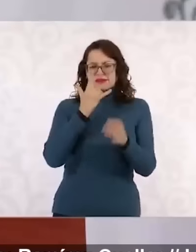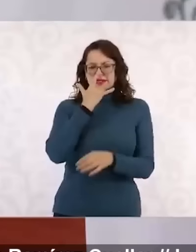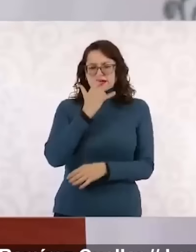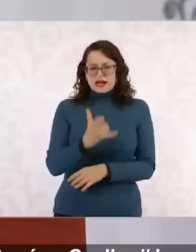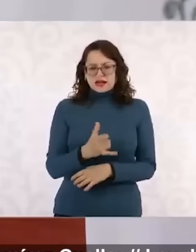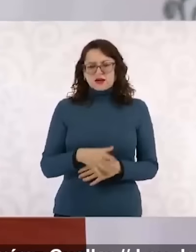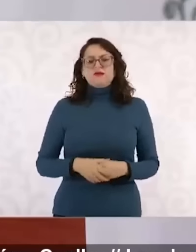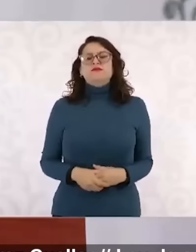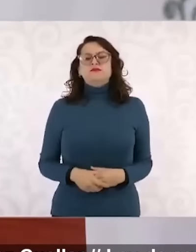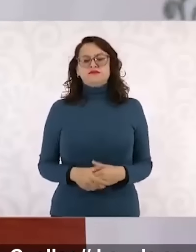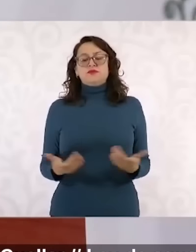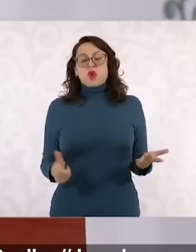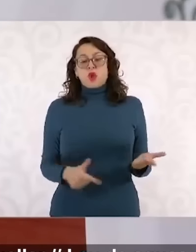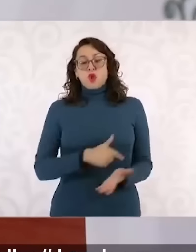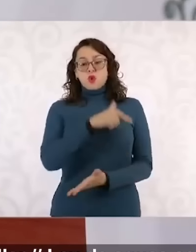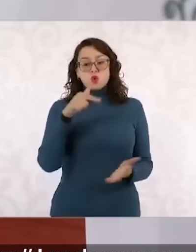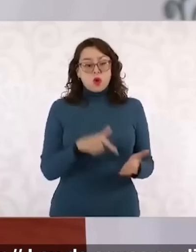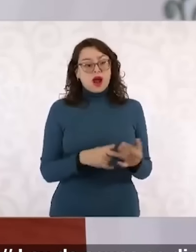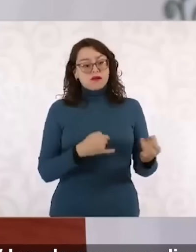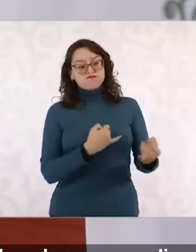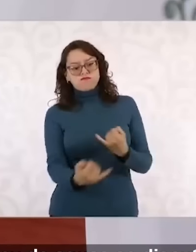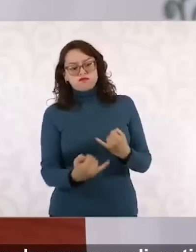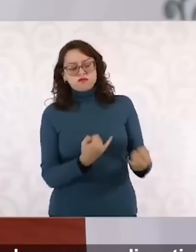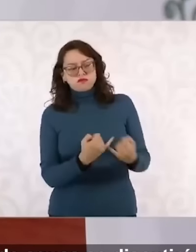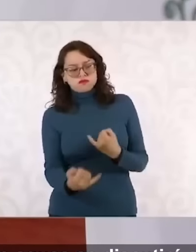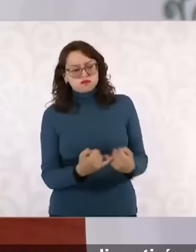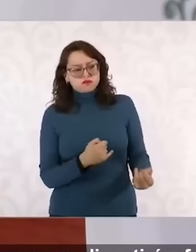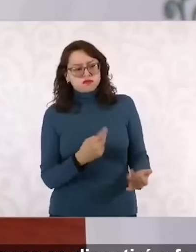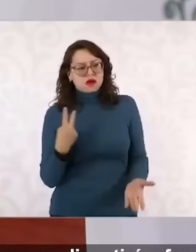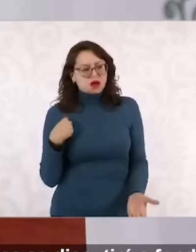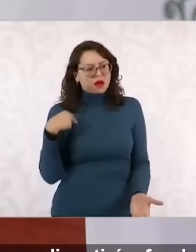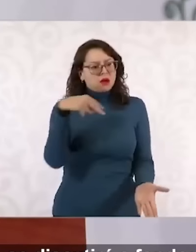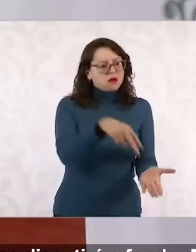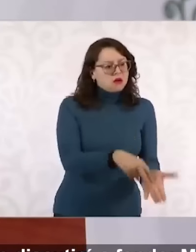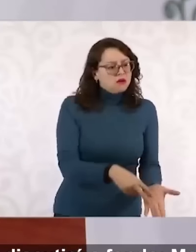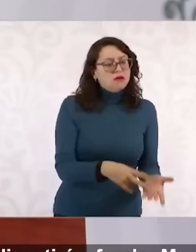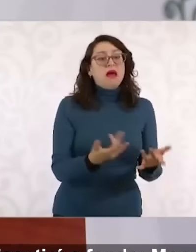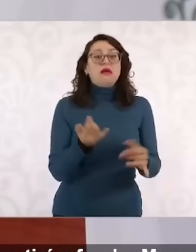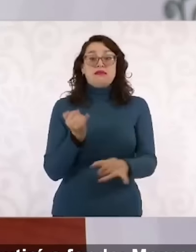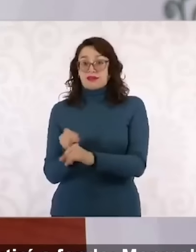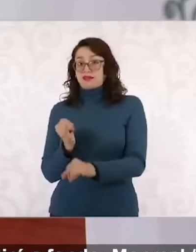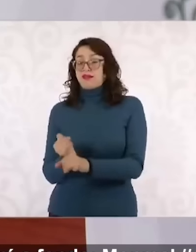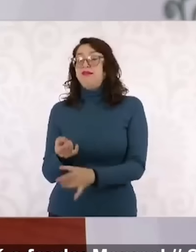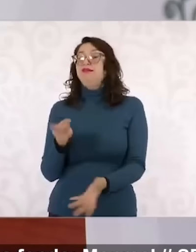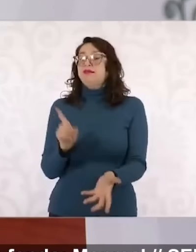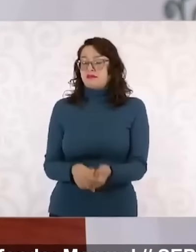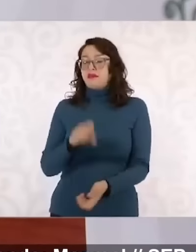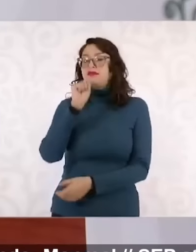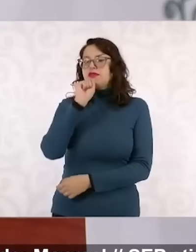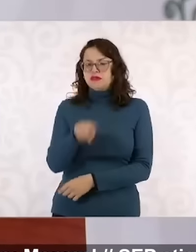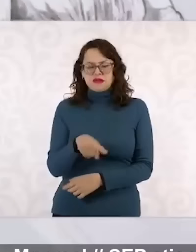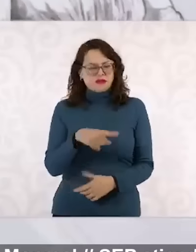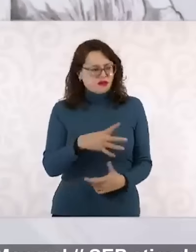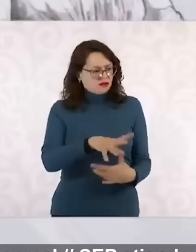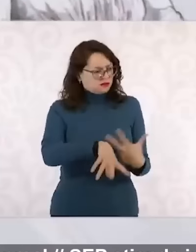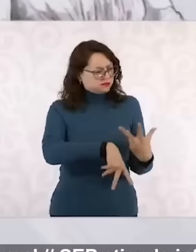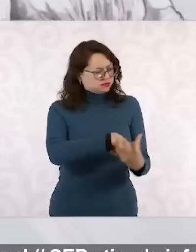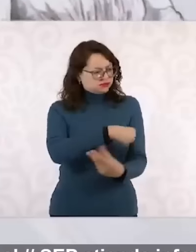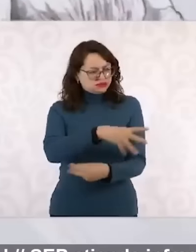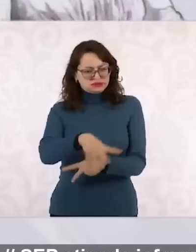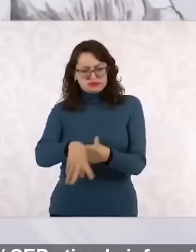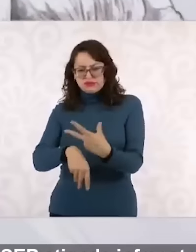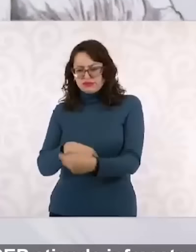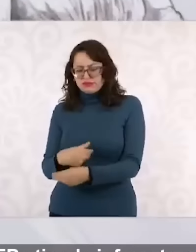analizaron casinos físicos y virtuales, un sector que por su naturaleza de manera intensiva de efectivo y transacciones digitales